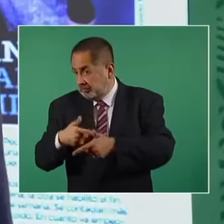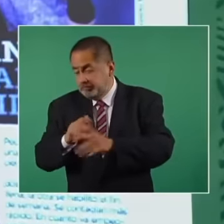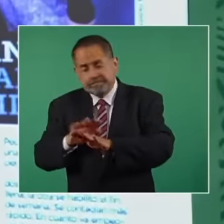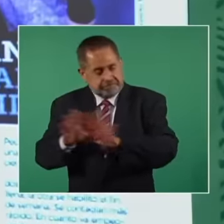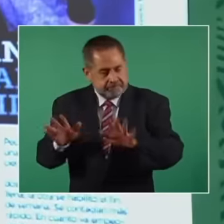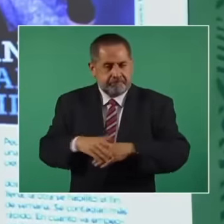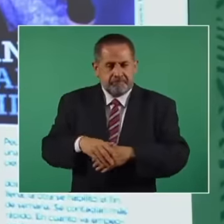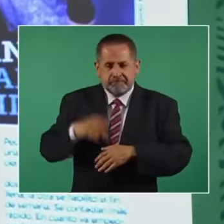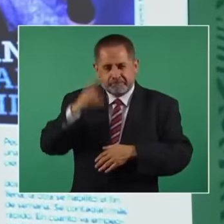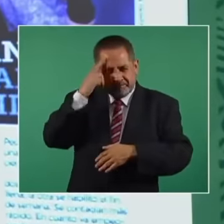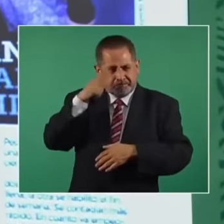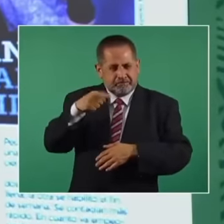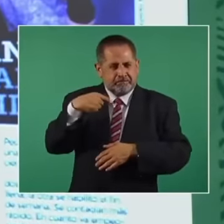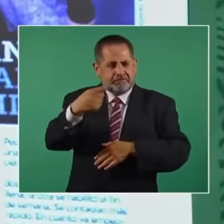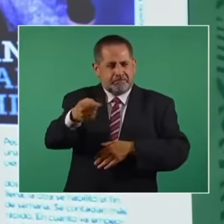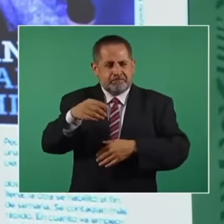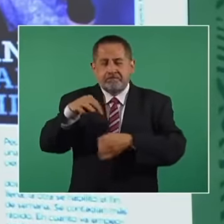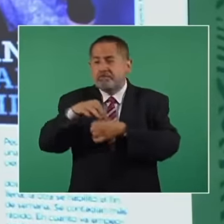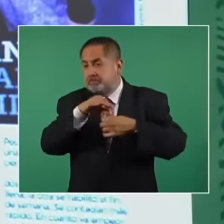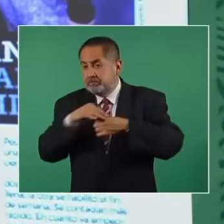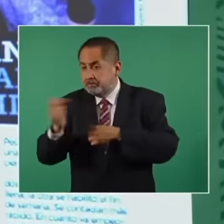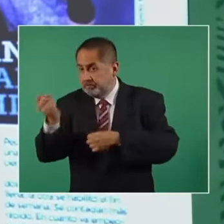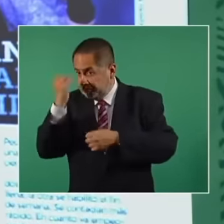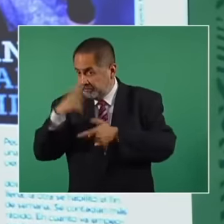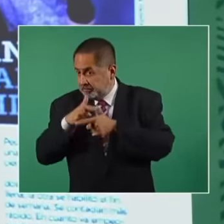de la revocación del mandato,